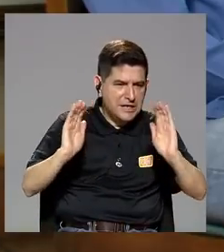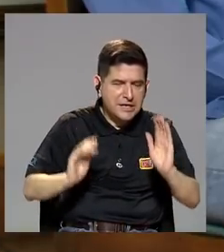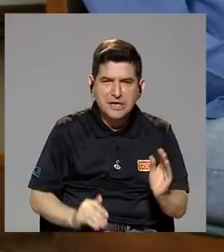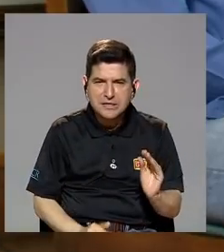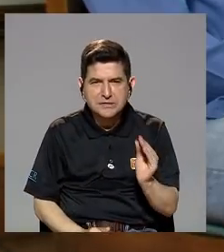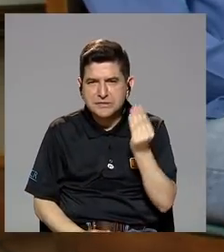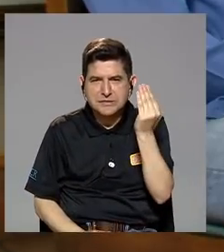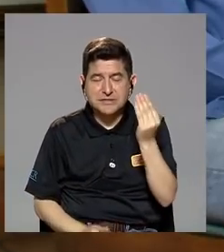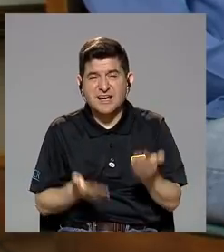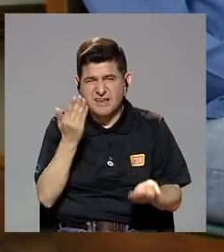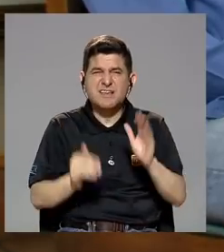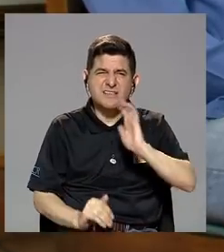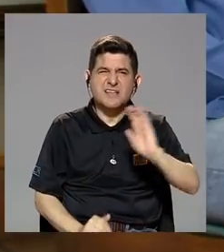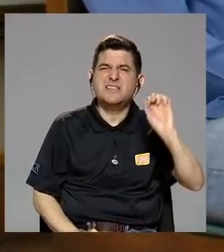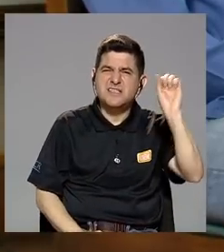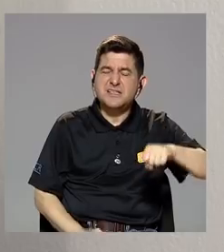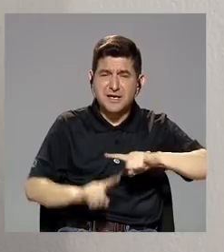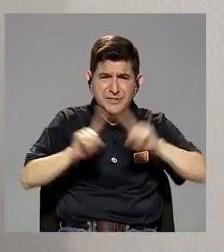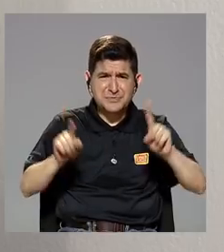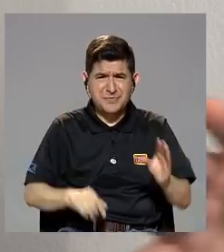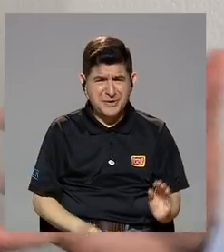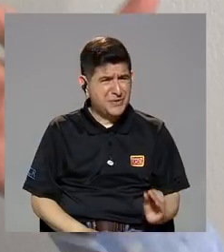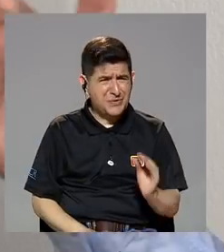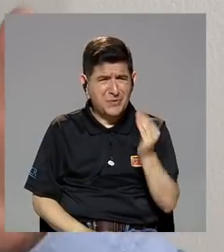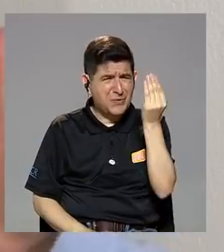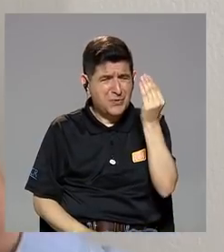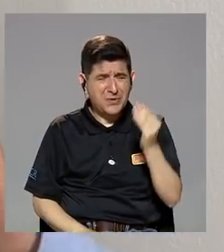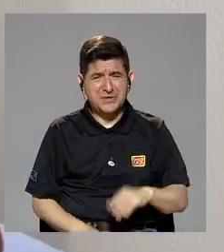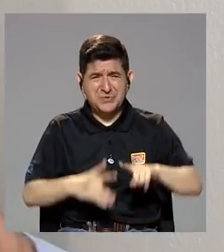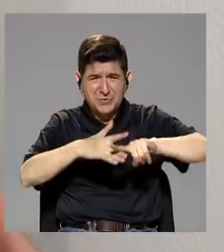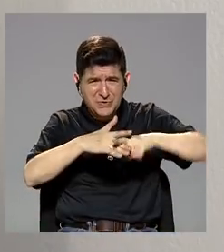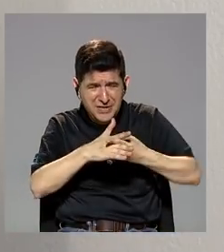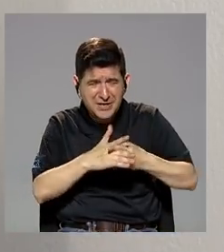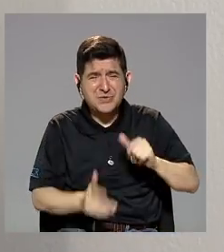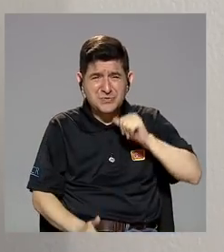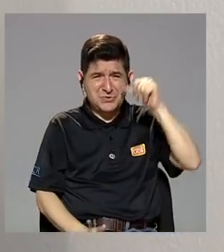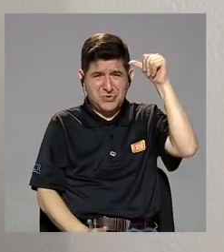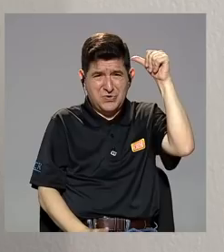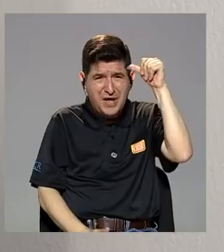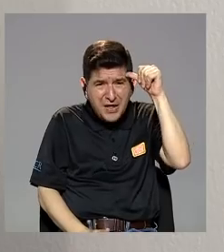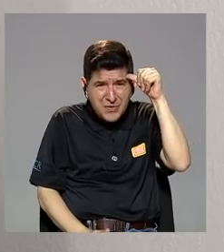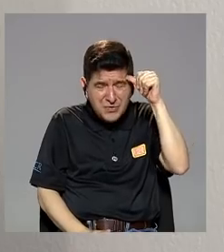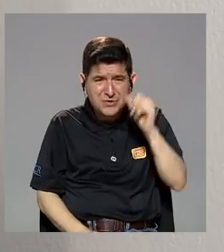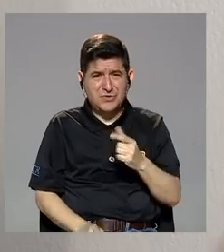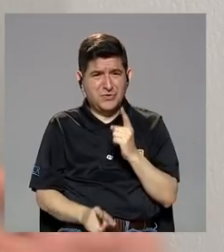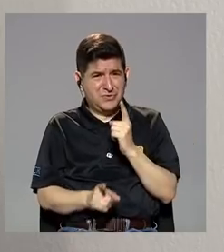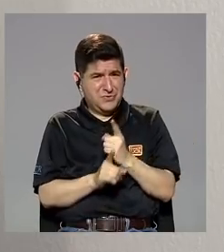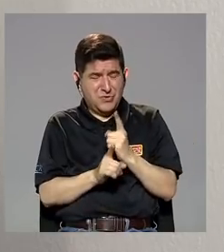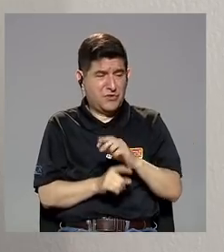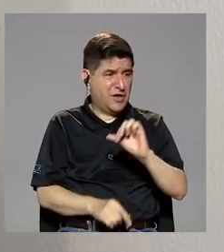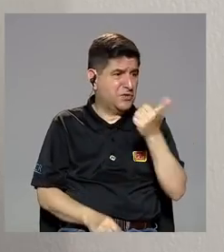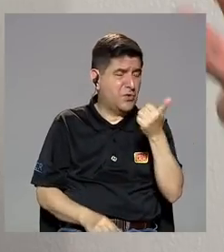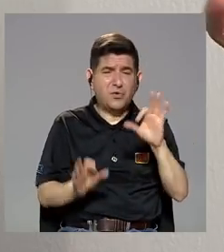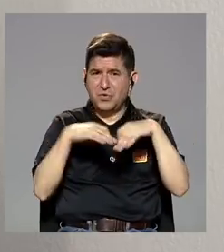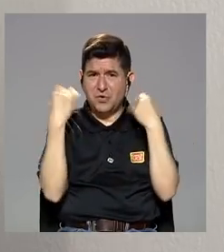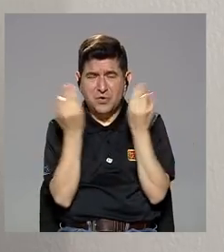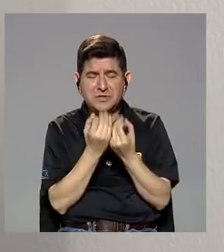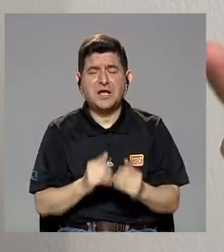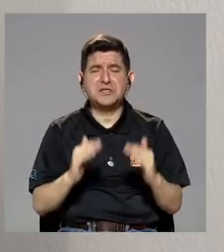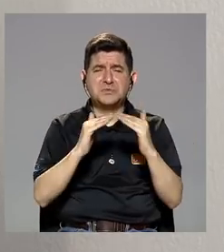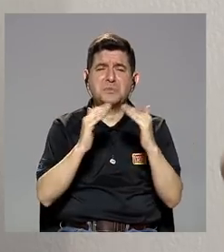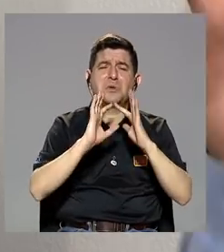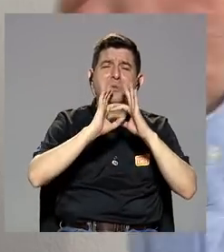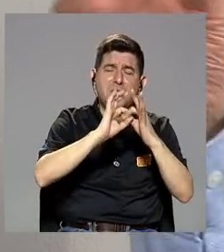y quizás una infancia así pero no una adolescencia y un comienzo de la adultez como tienen muchas familias que viven